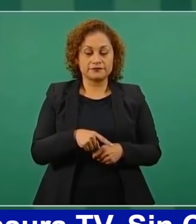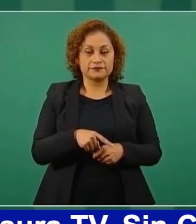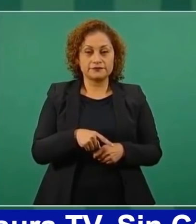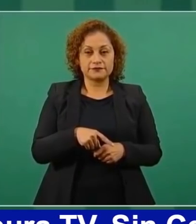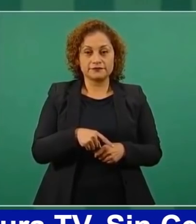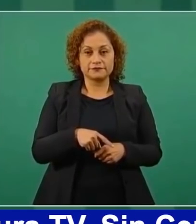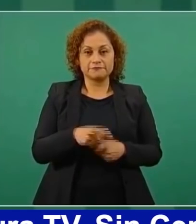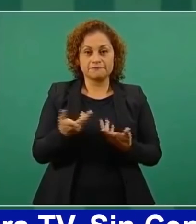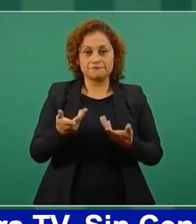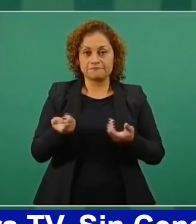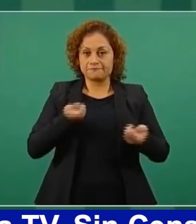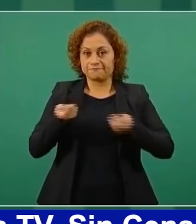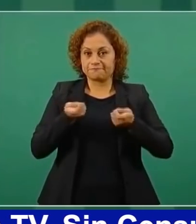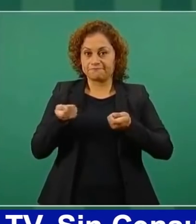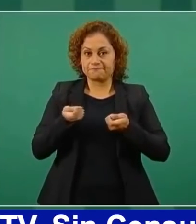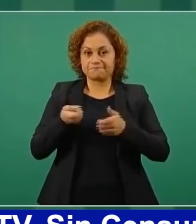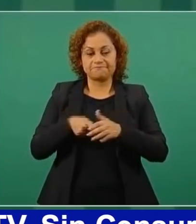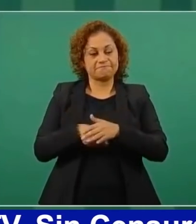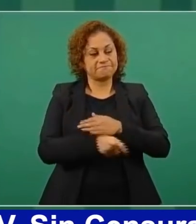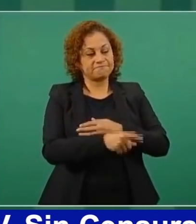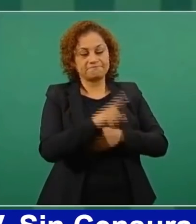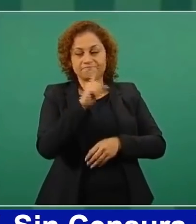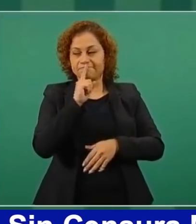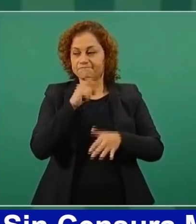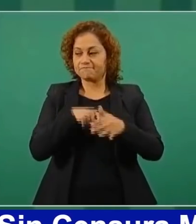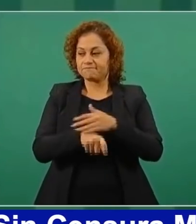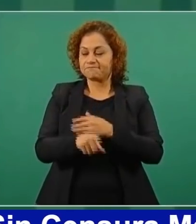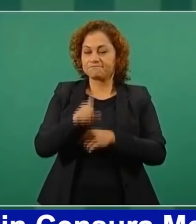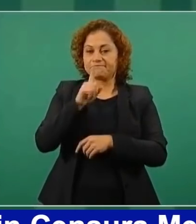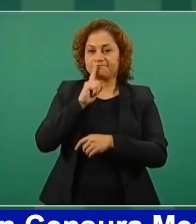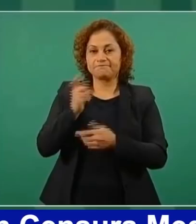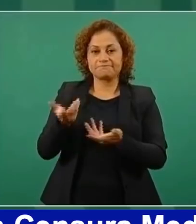y seguir recibiendo contratos.